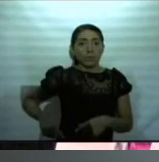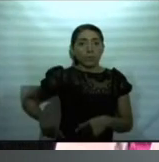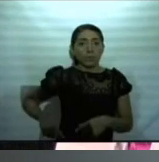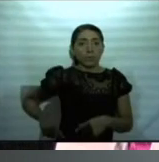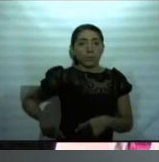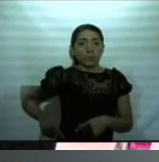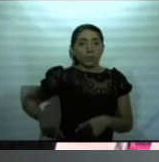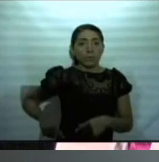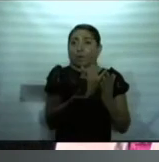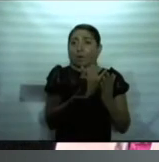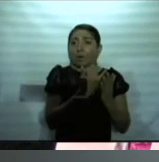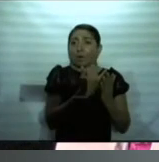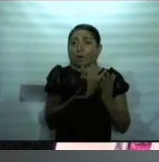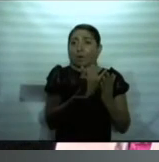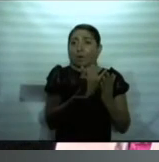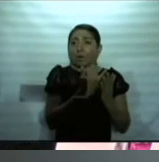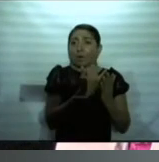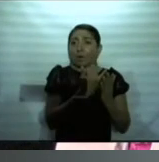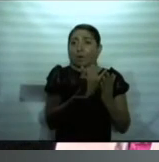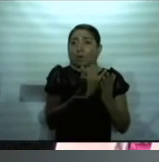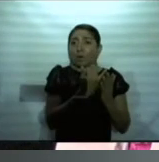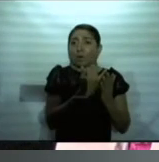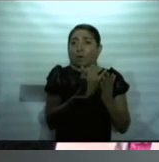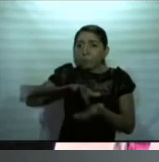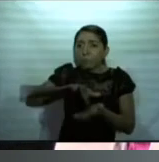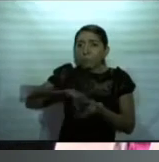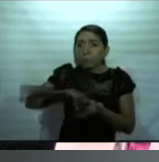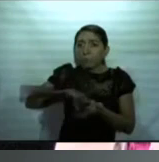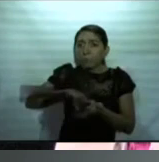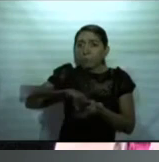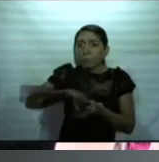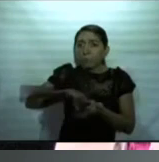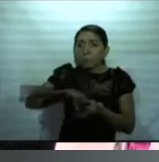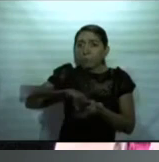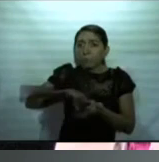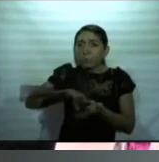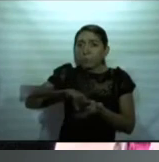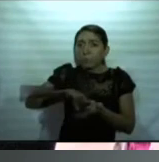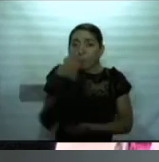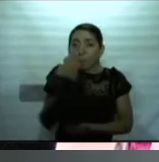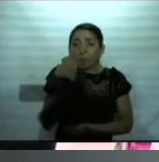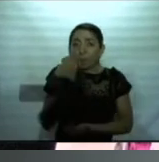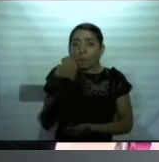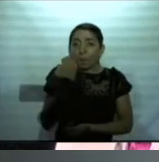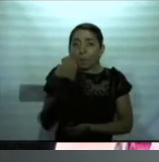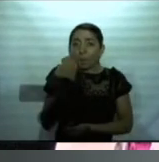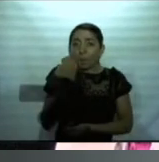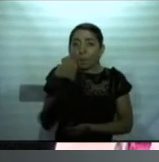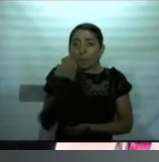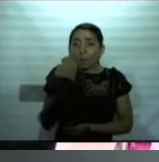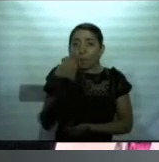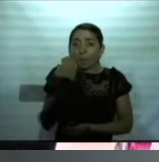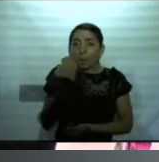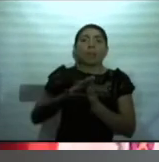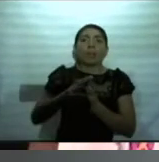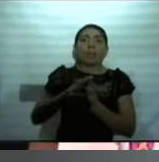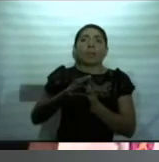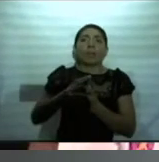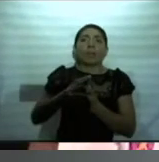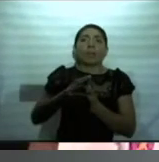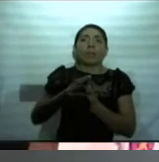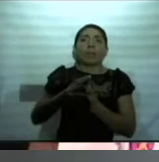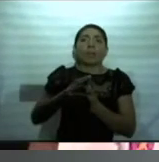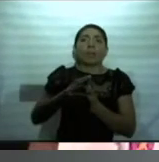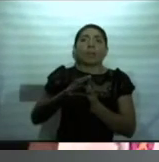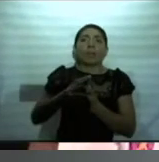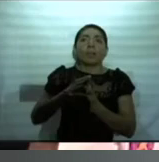a todos los niños y niñas en la escuela pública. Les di una beca mensual, una pequeña beca,